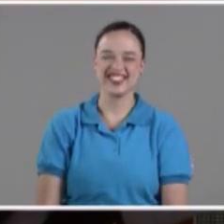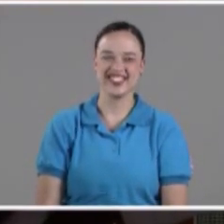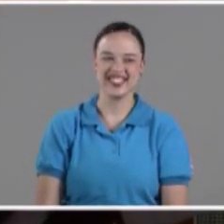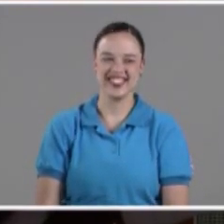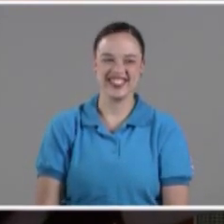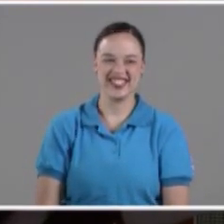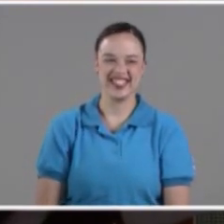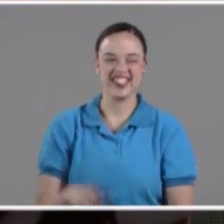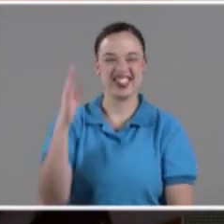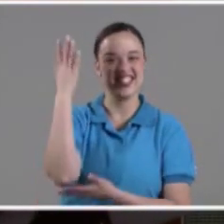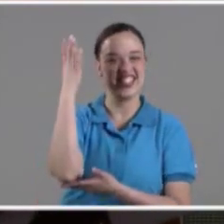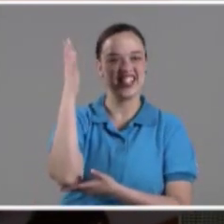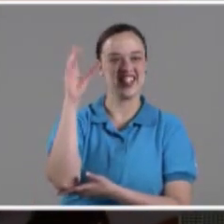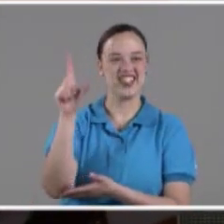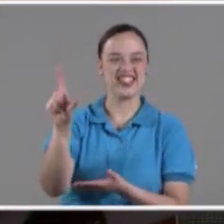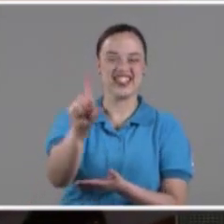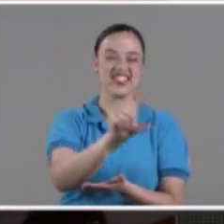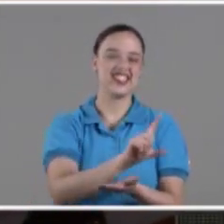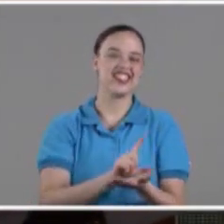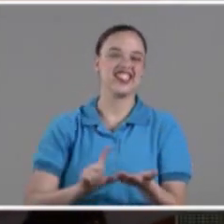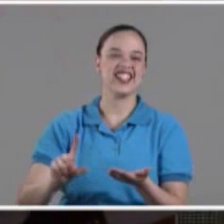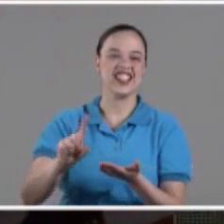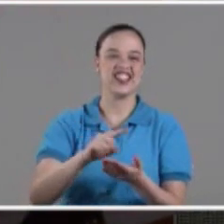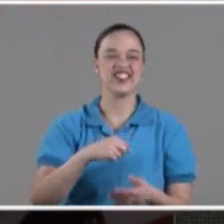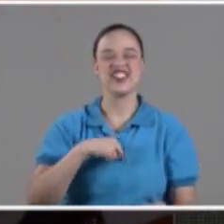Ah los árboles del campo están